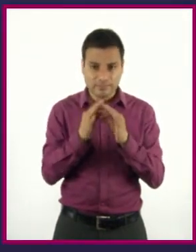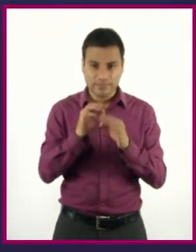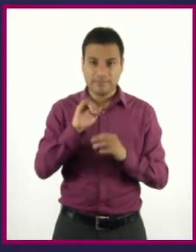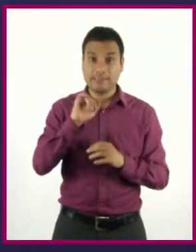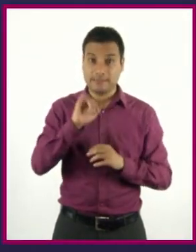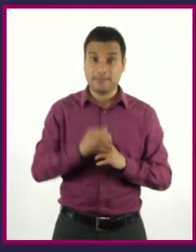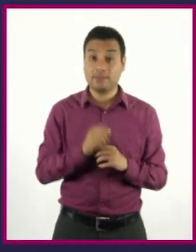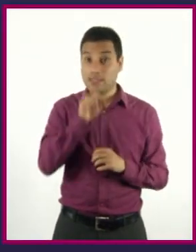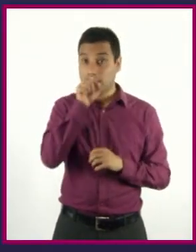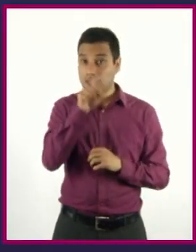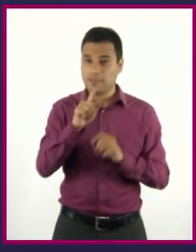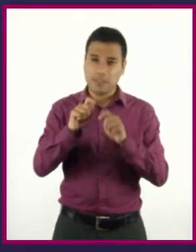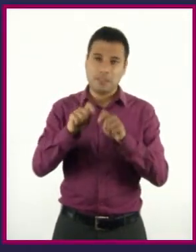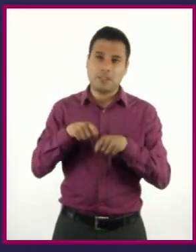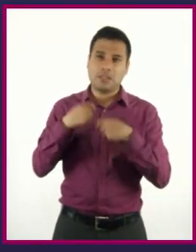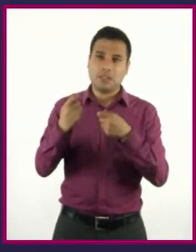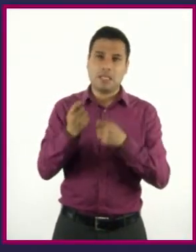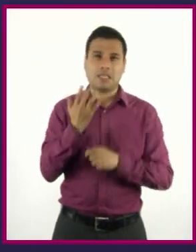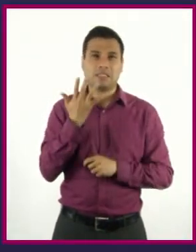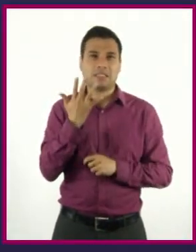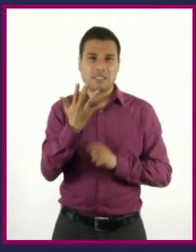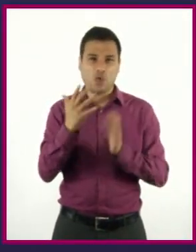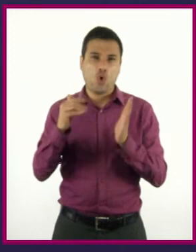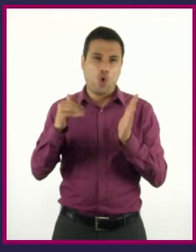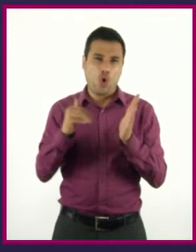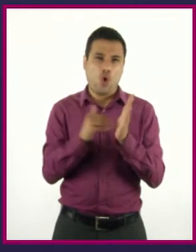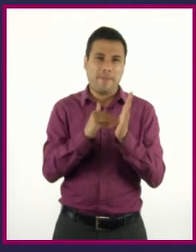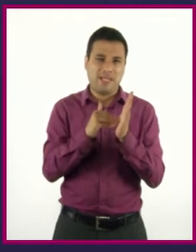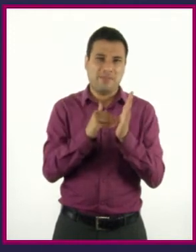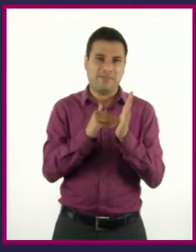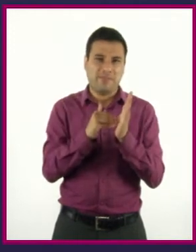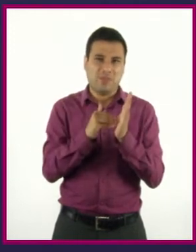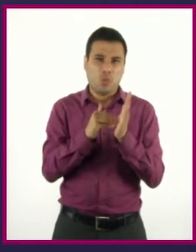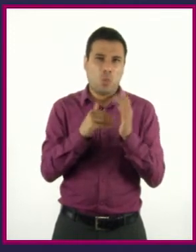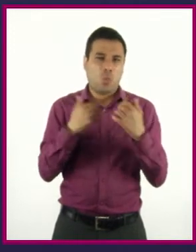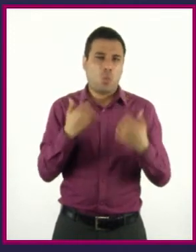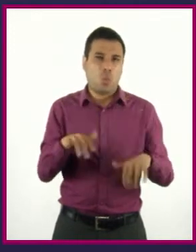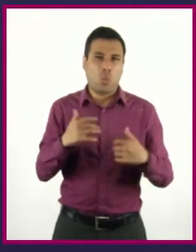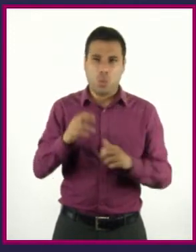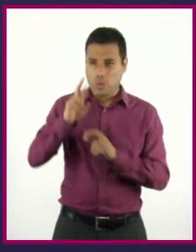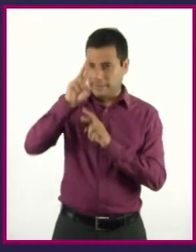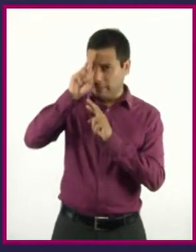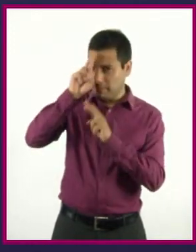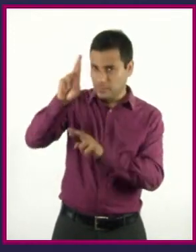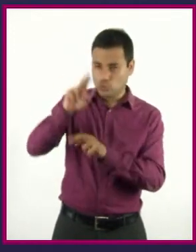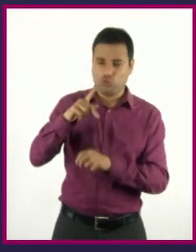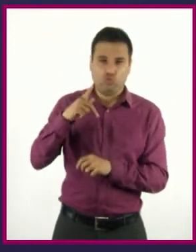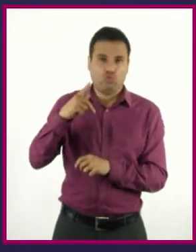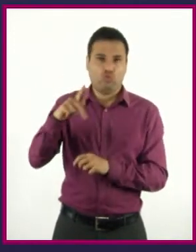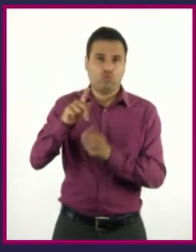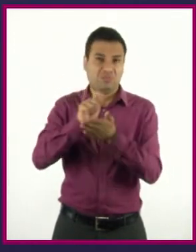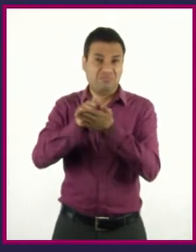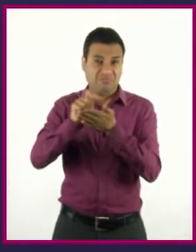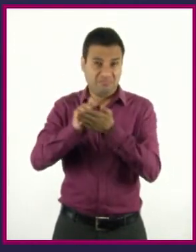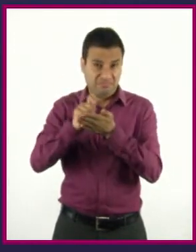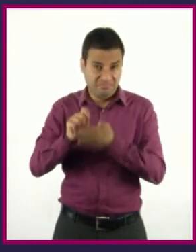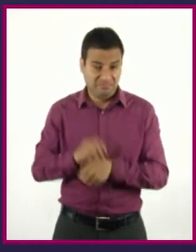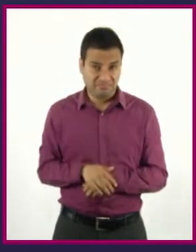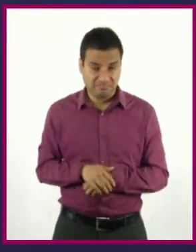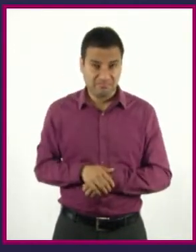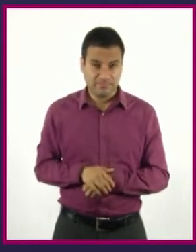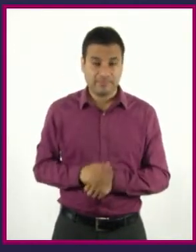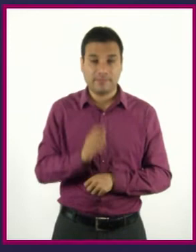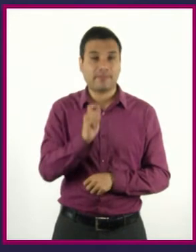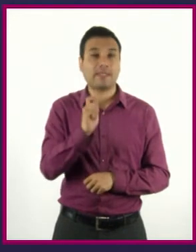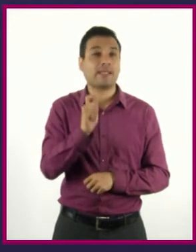Además, recibió alrededor de 5,000 referencias a sus artículos en otras publicaciones científicas, acción que es